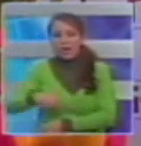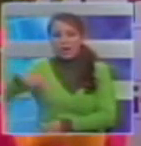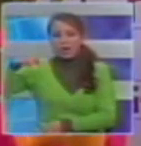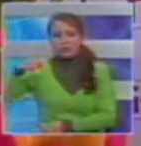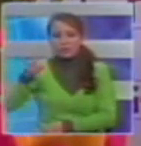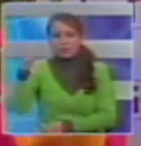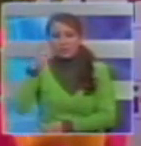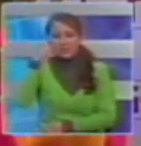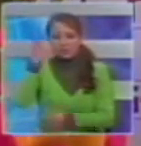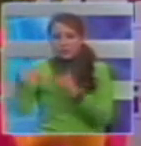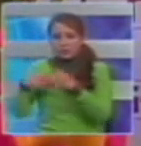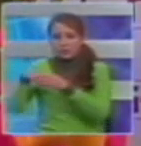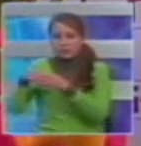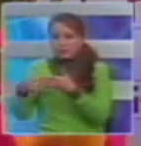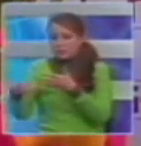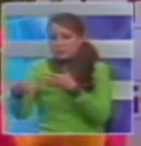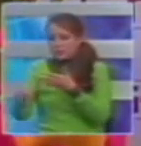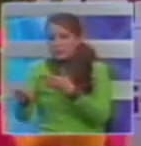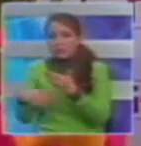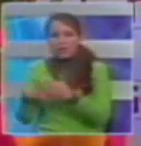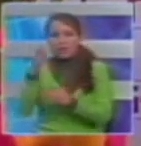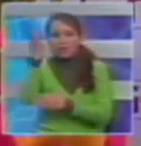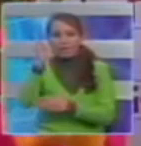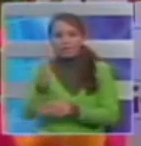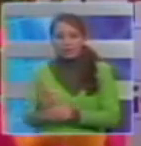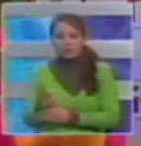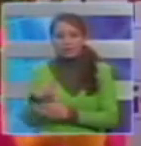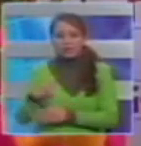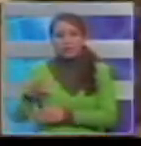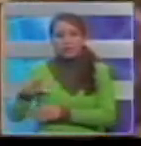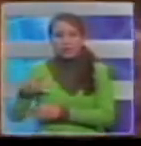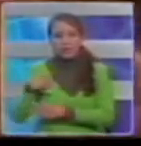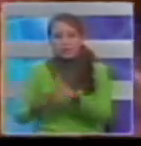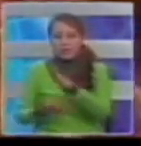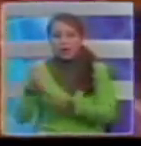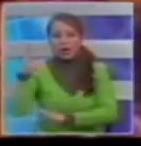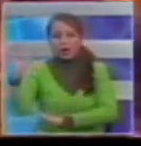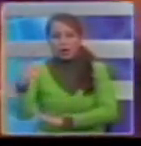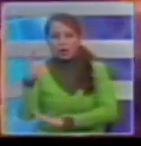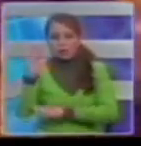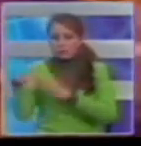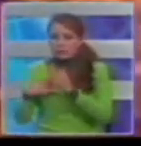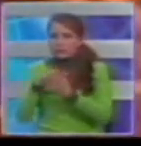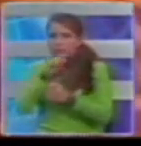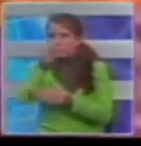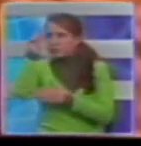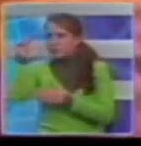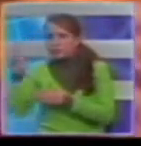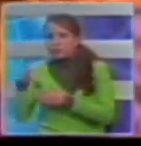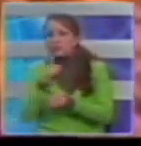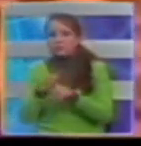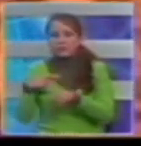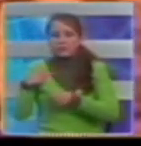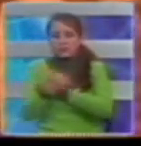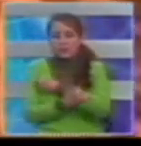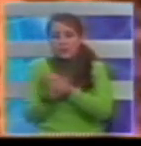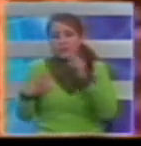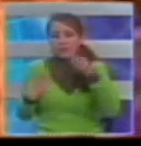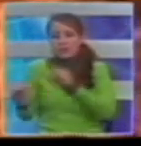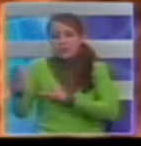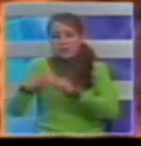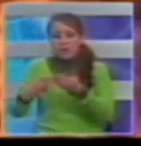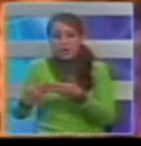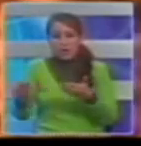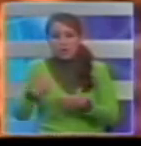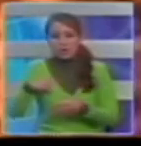Taiwán, Brasil, Guatemala, vamos a Colombia. Todos los países nosotros exportamos nuestro